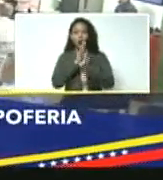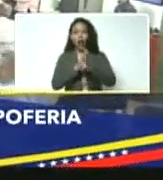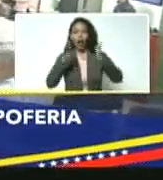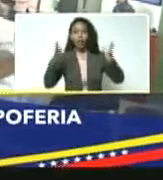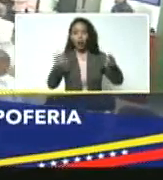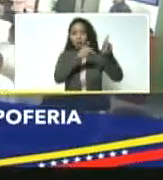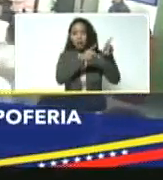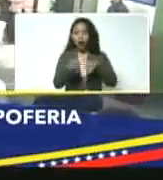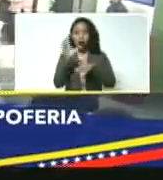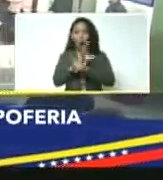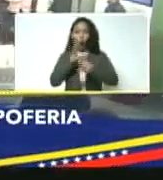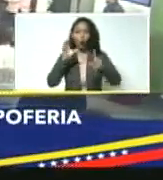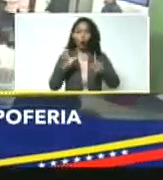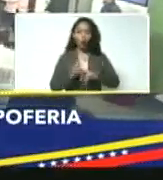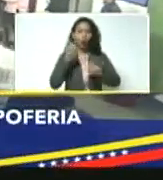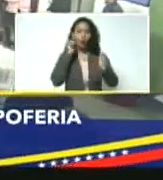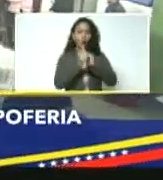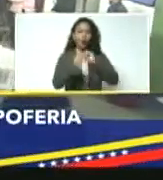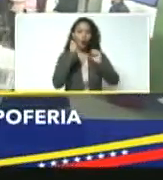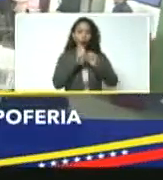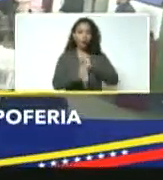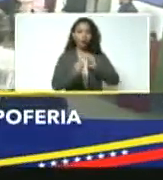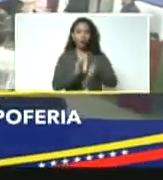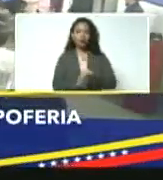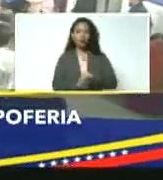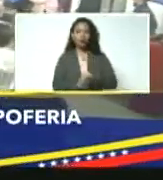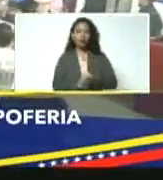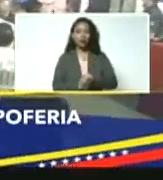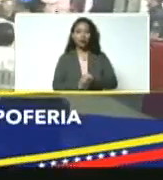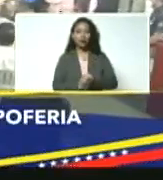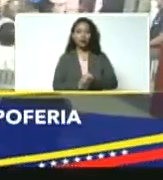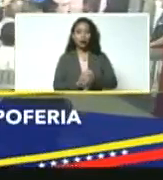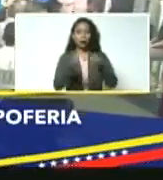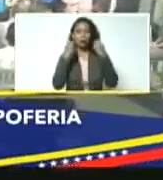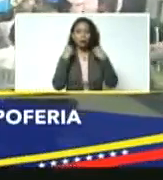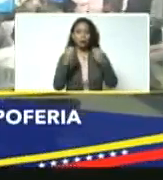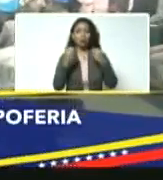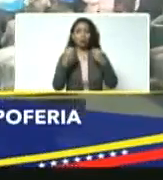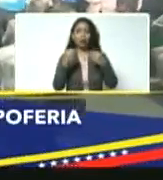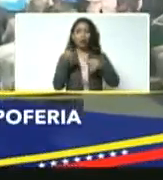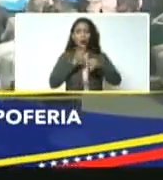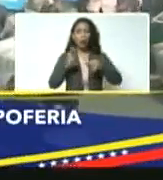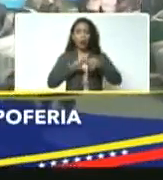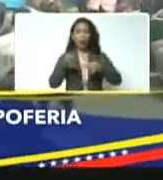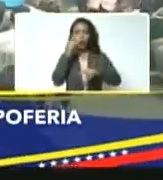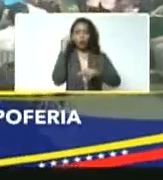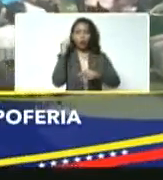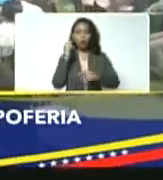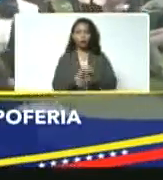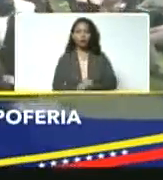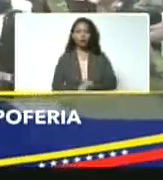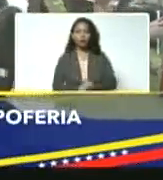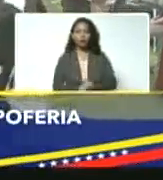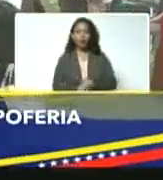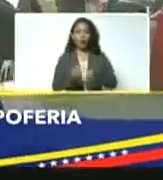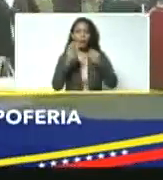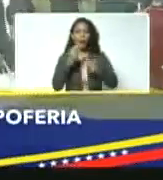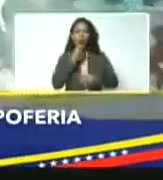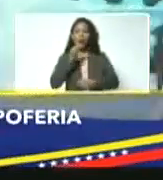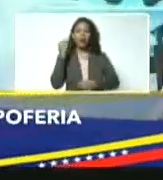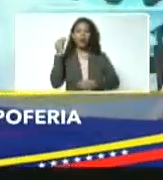planes culturales, deportivos, lúdicos, para los niños, las niñas y para la